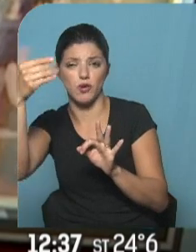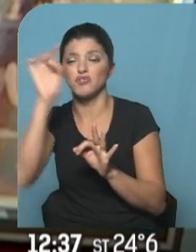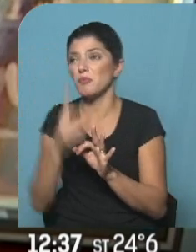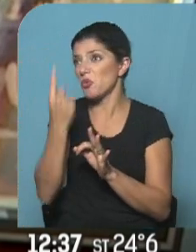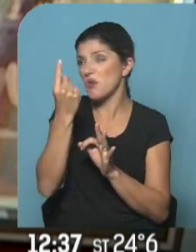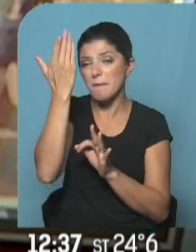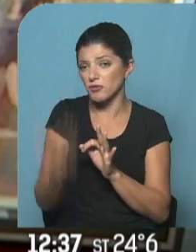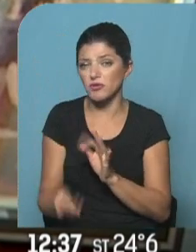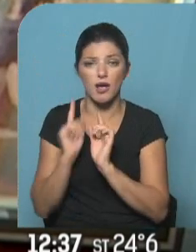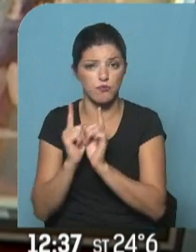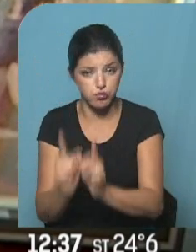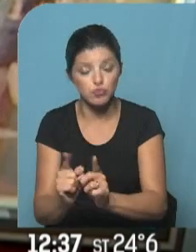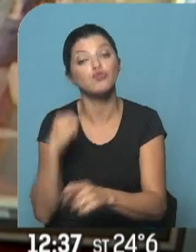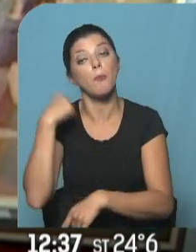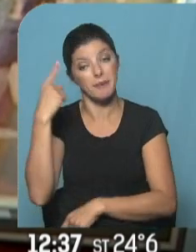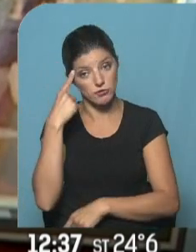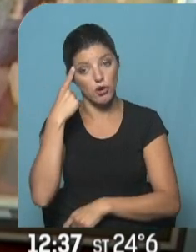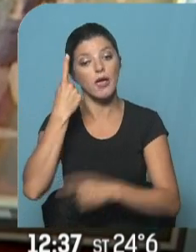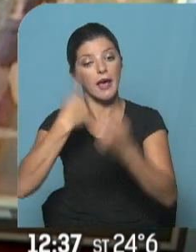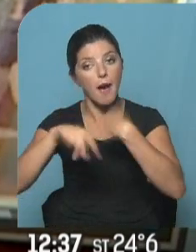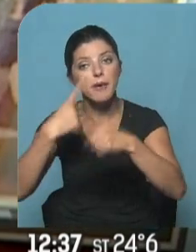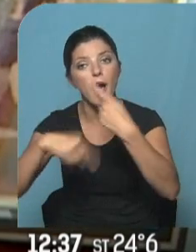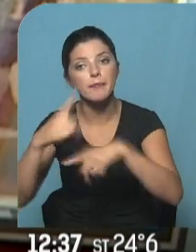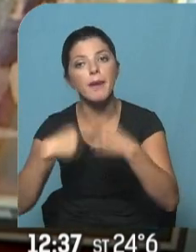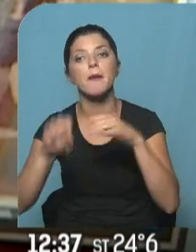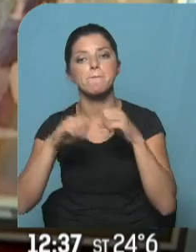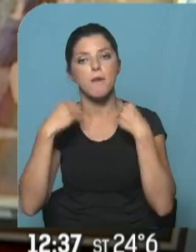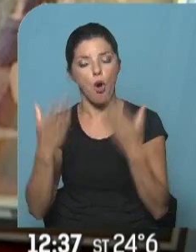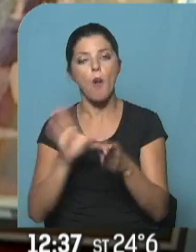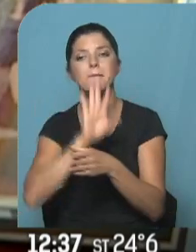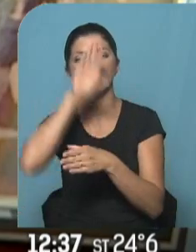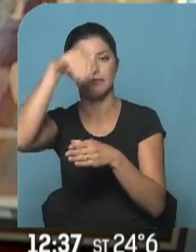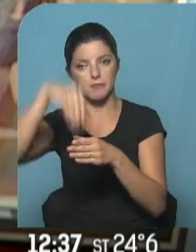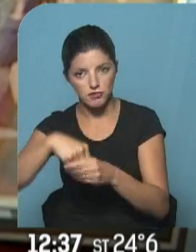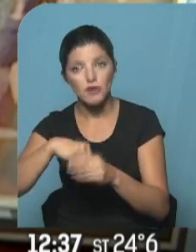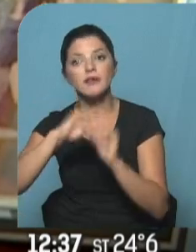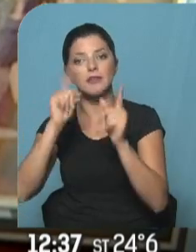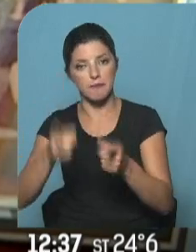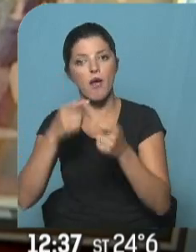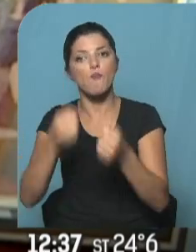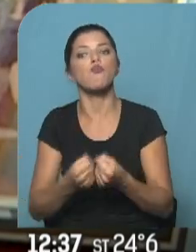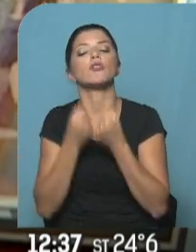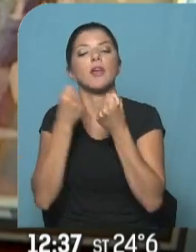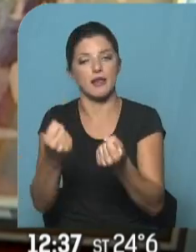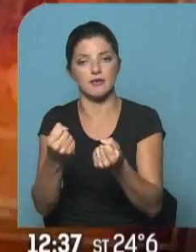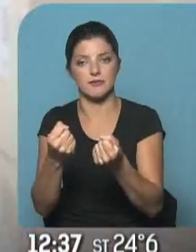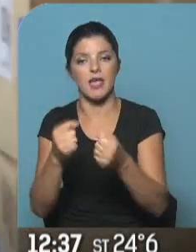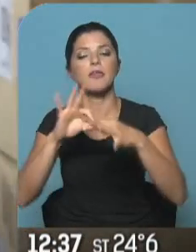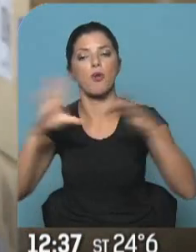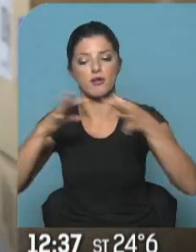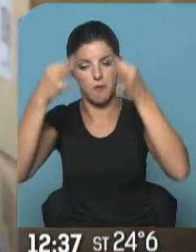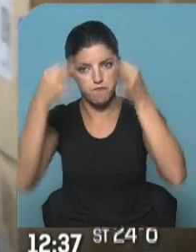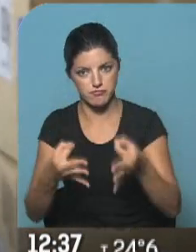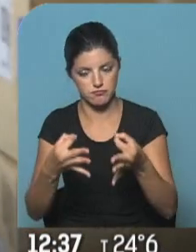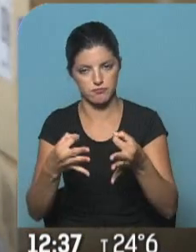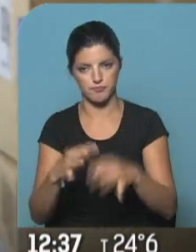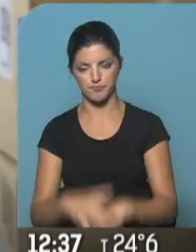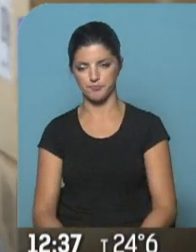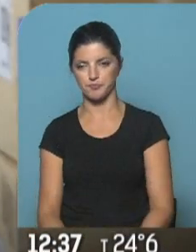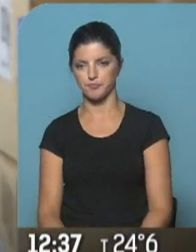que la alternabilidad amplía los derechos de participación, fortalece la rendición de cuentas y garantiza la democracia. Otro ítem